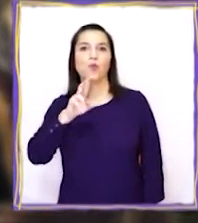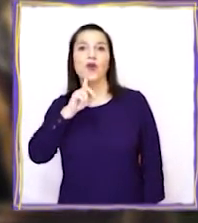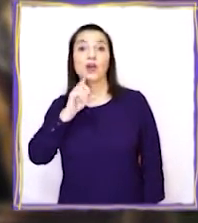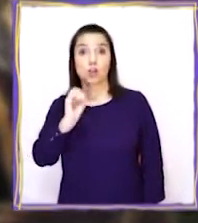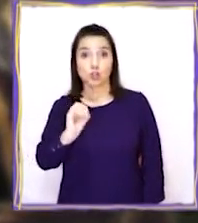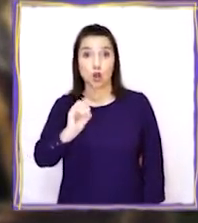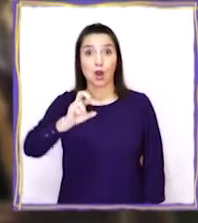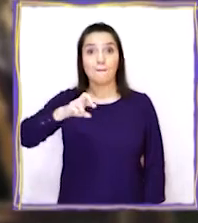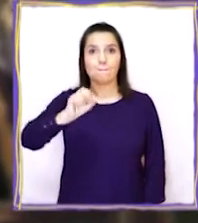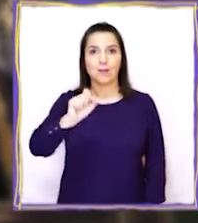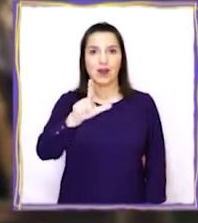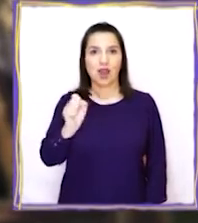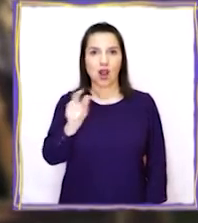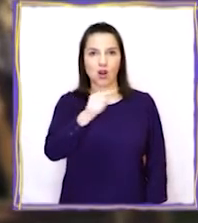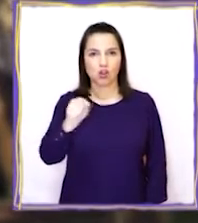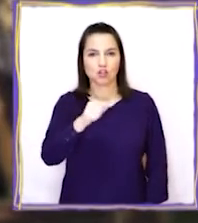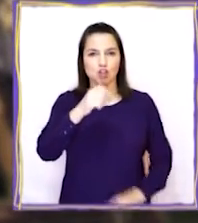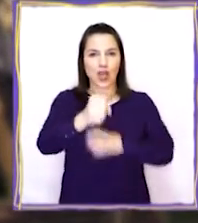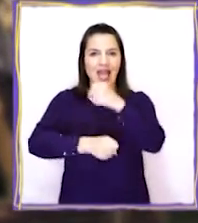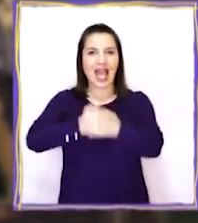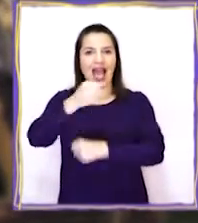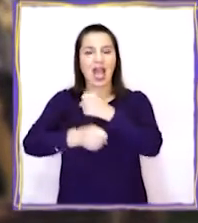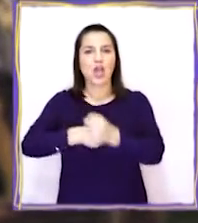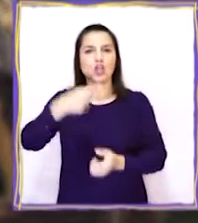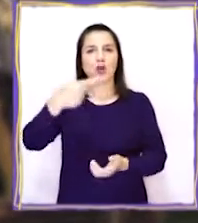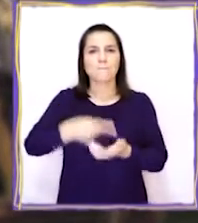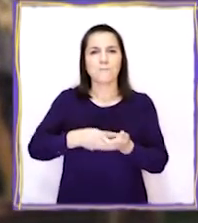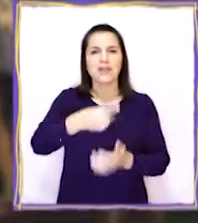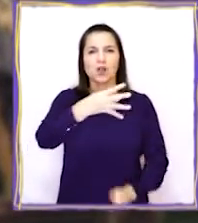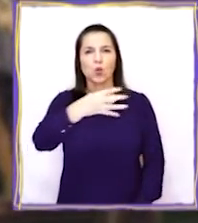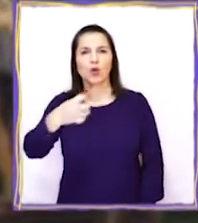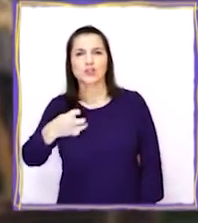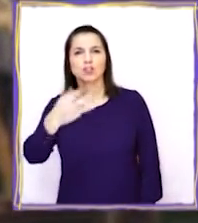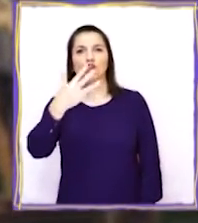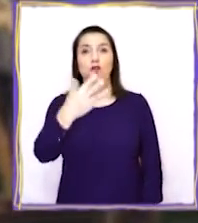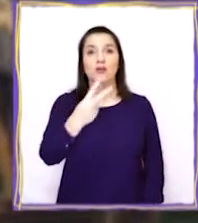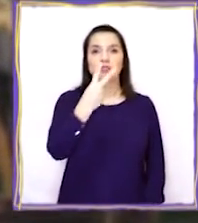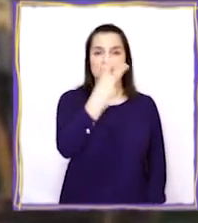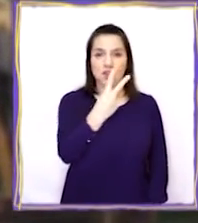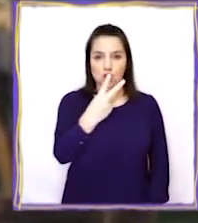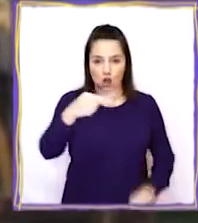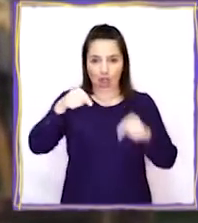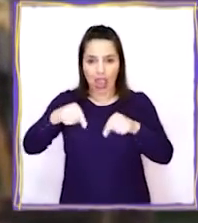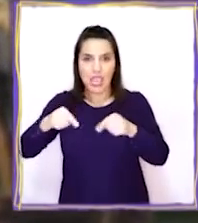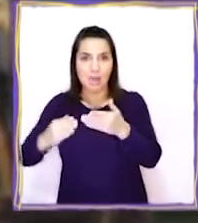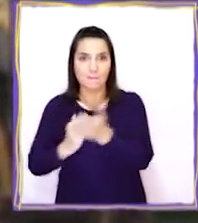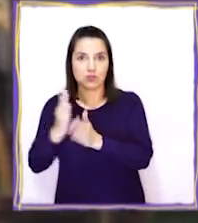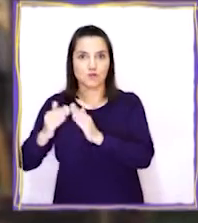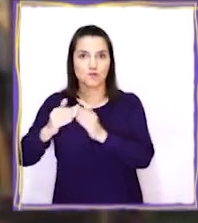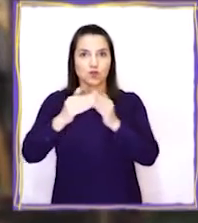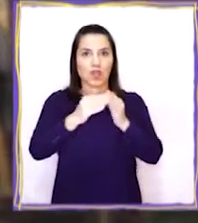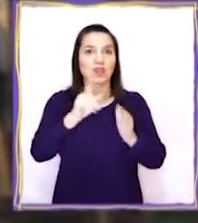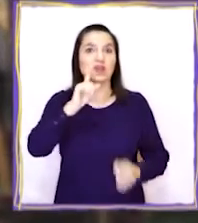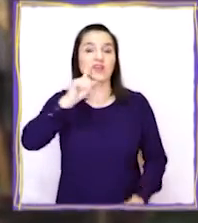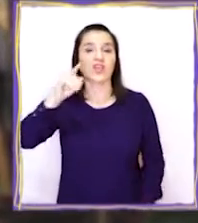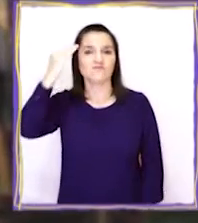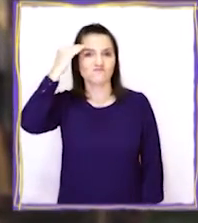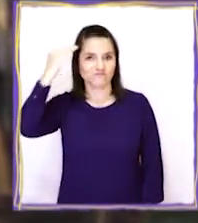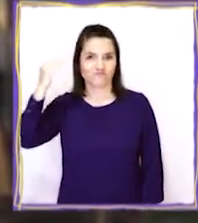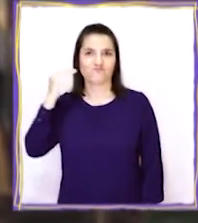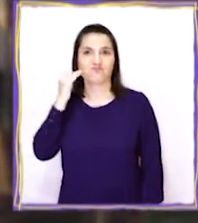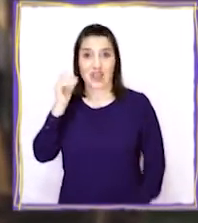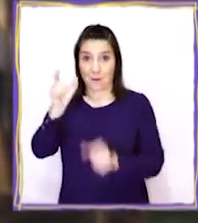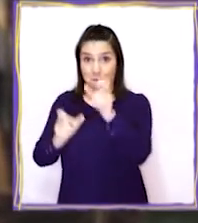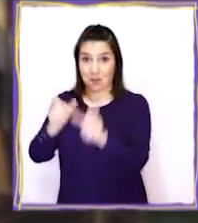1492. Desde acá inició su viaje Cristóbal Colón y un grupo de